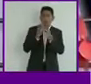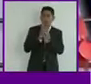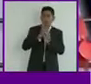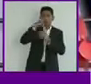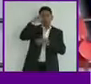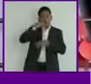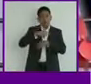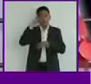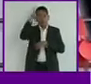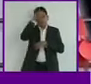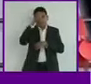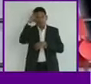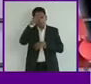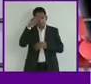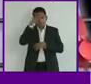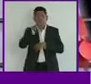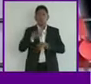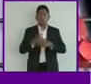Injuve que te apoyan a